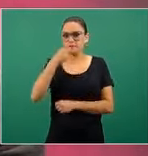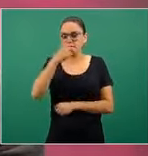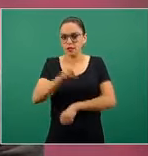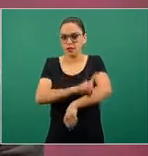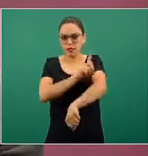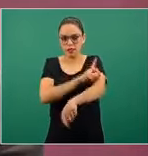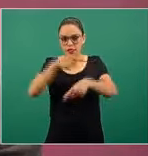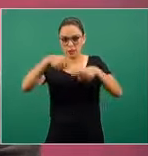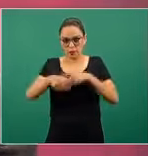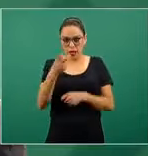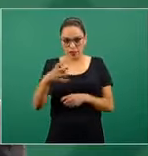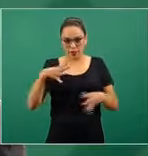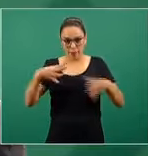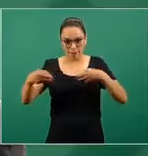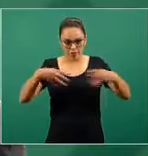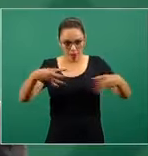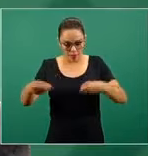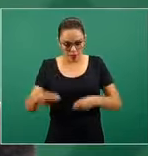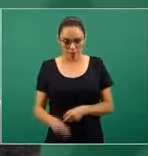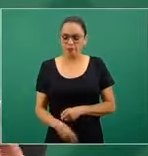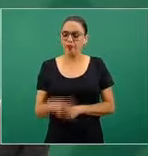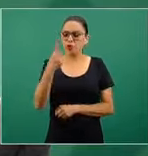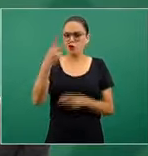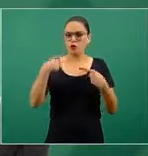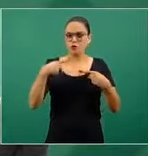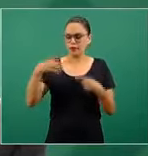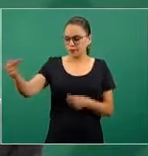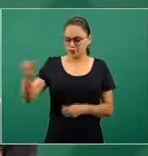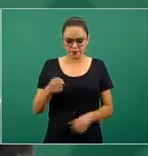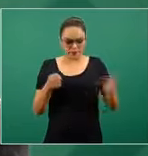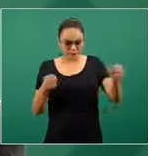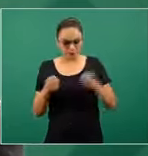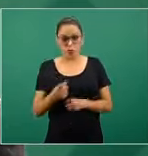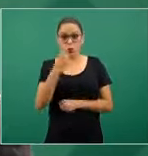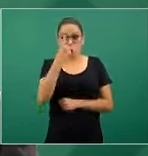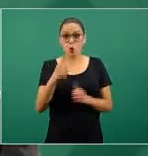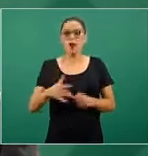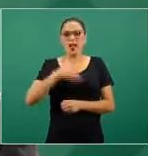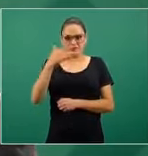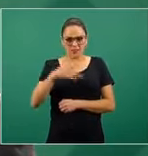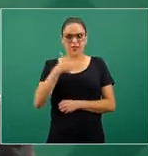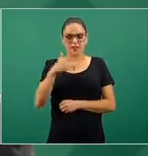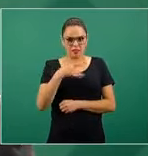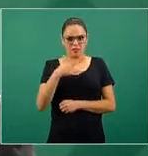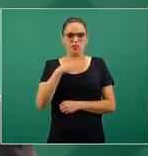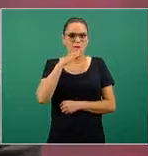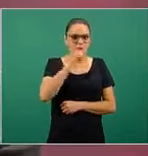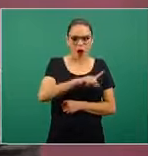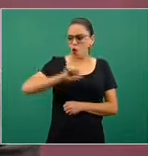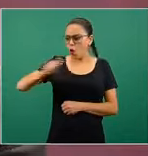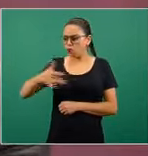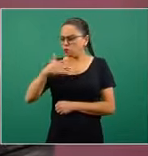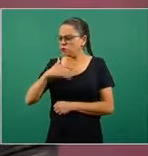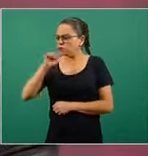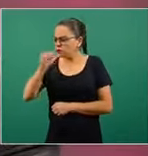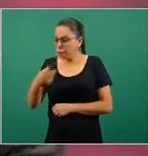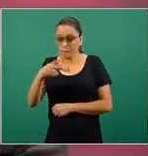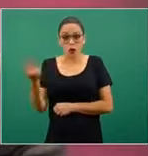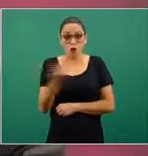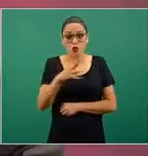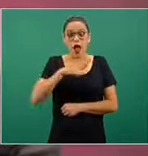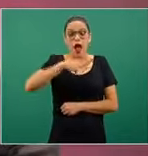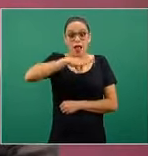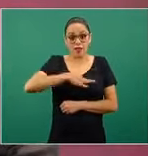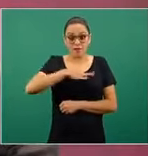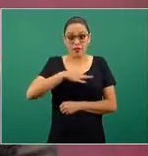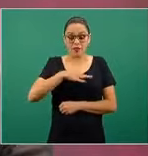dos personas, una con síntomas y una sin síntomas, ambas infectadas por el virus SARS-CoV-2, es varios